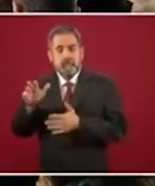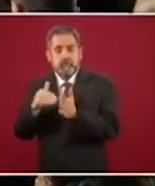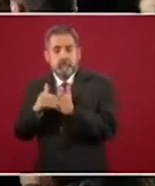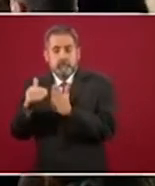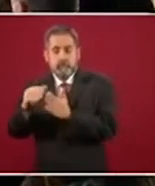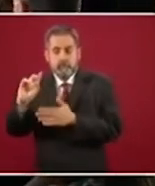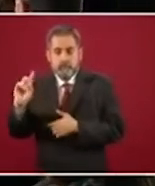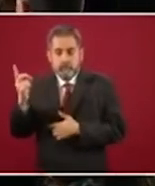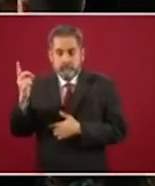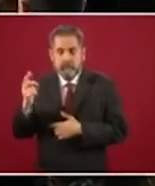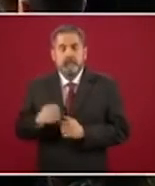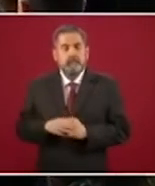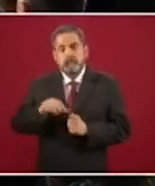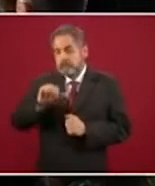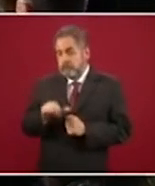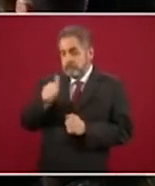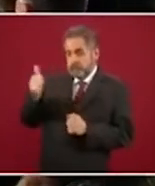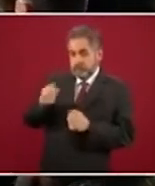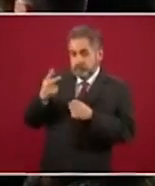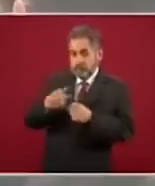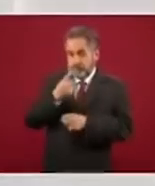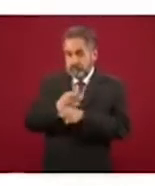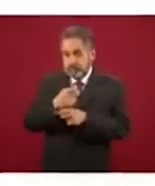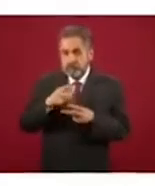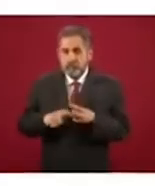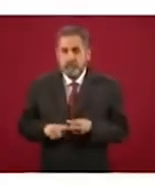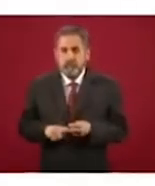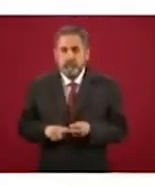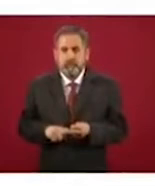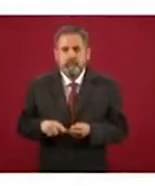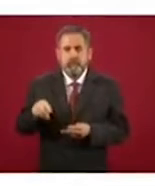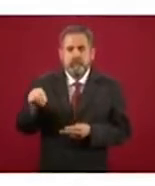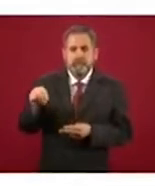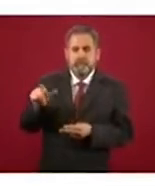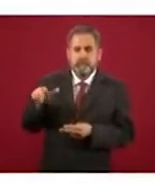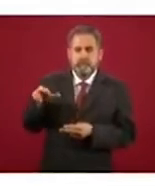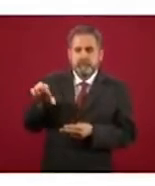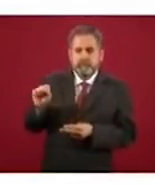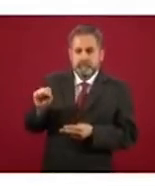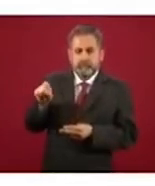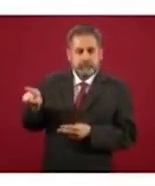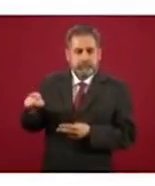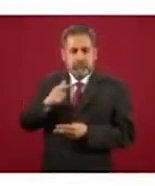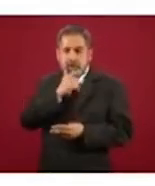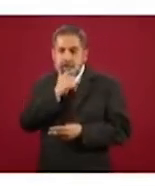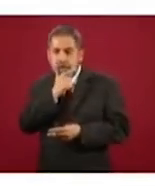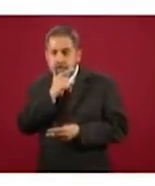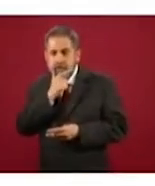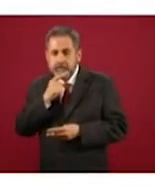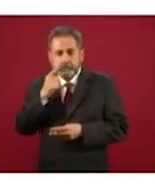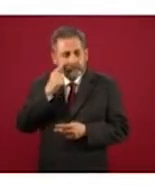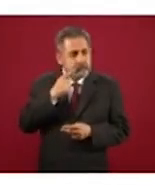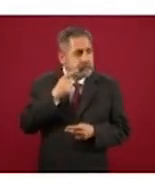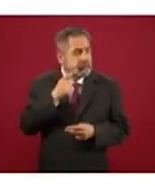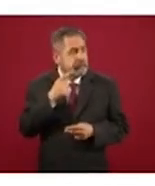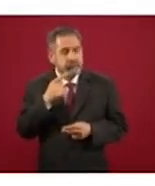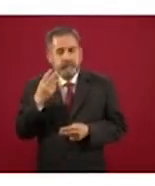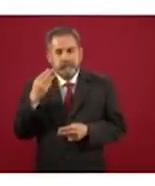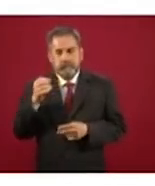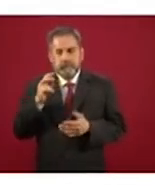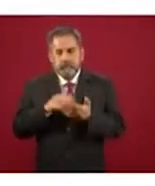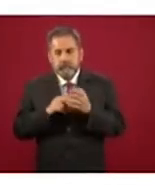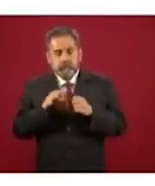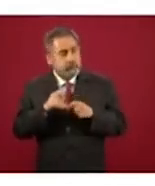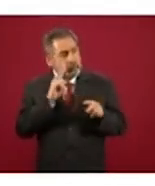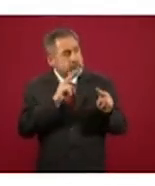dólares. Por separado hicimos un segundo avalúo con McLaren Aviation del Reino Unido. Este también fue en mayo de 2019 y